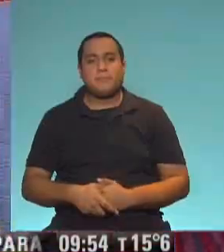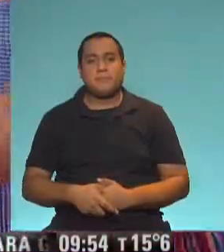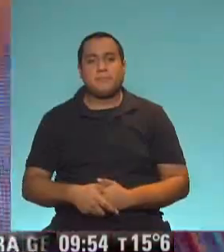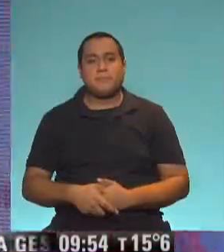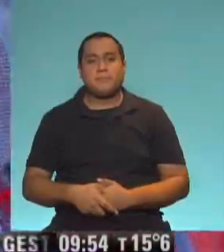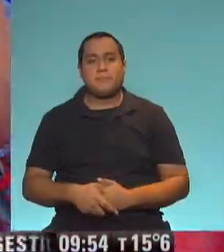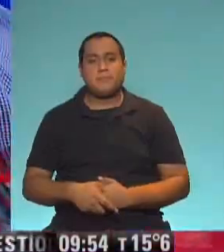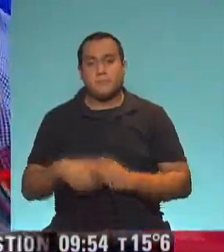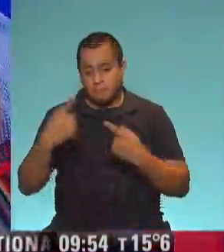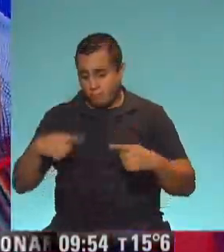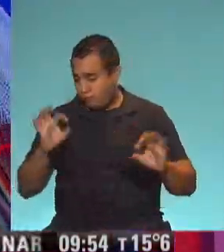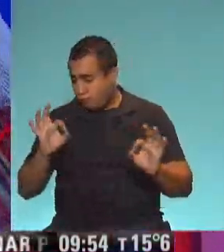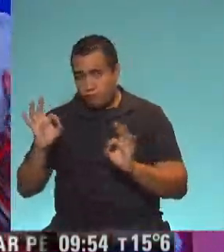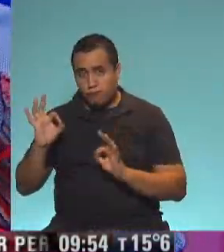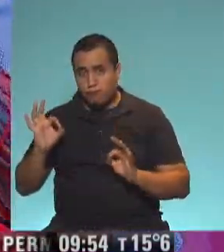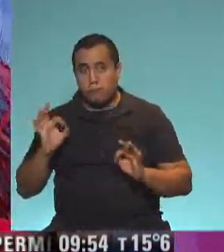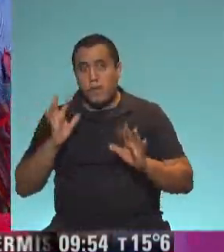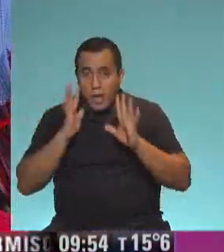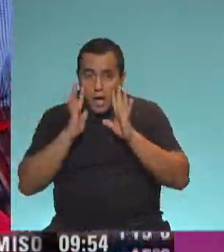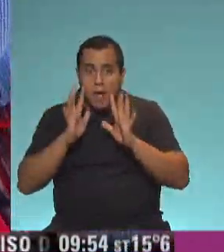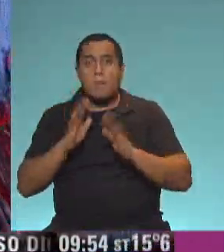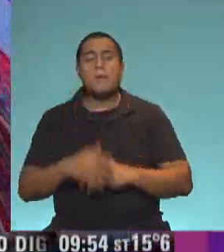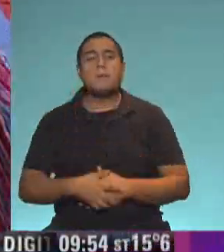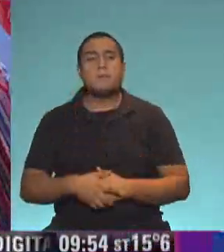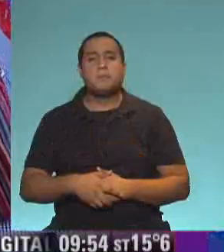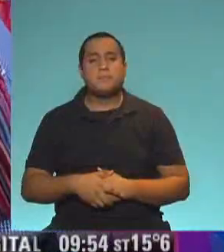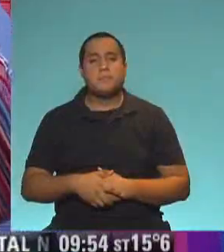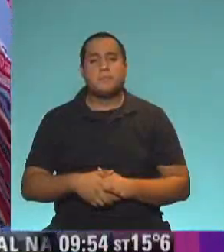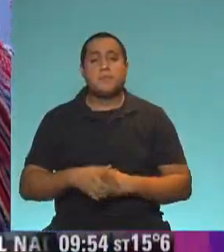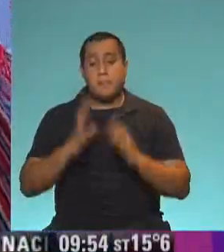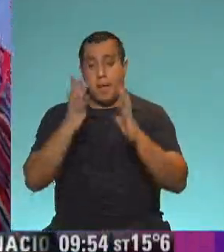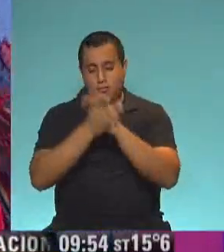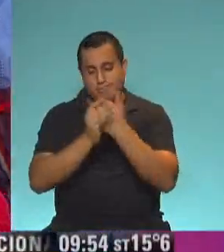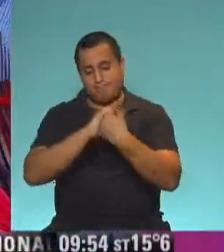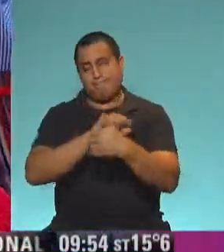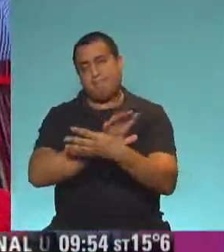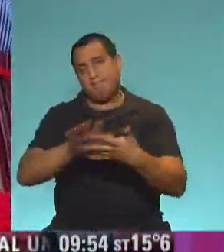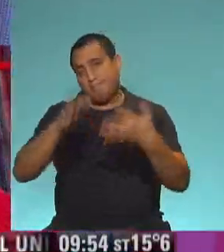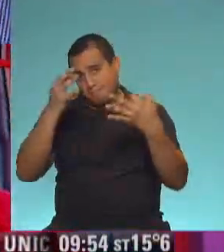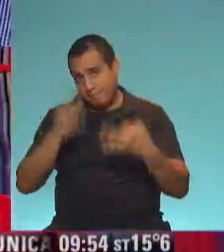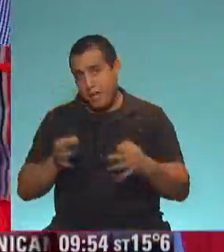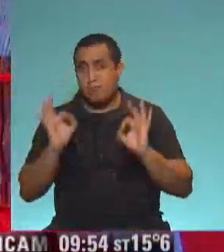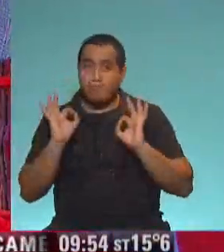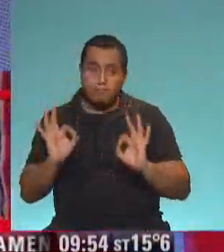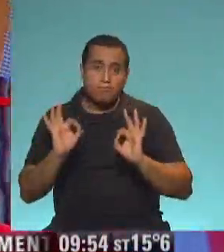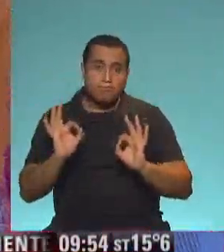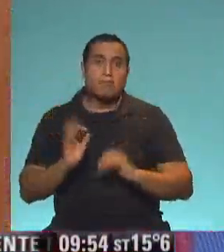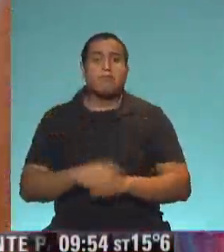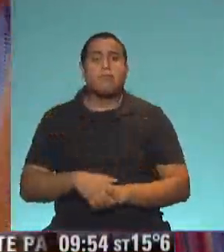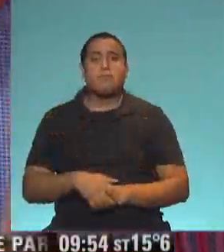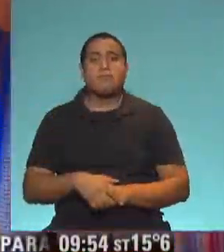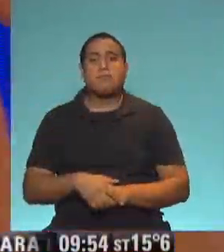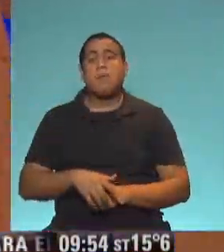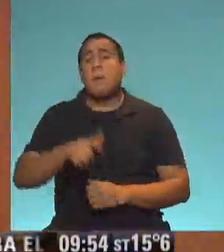maná. A ver, vamos a limpiarnos las manos. Ahí está. Ah, bueno, parece